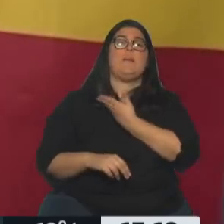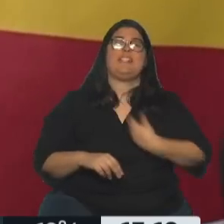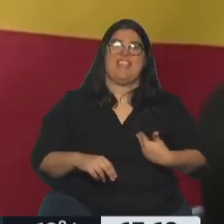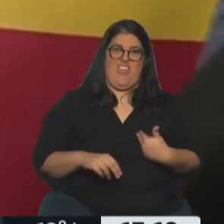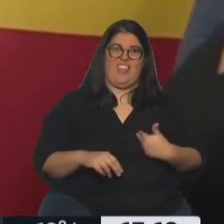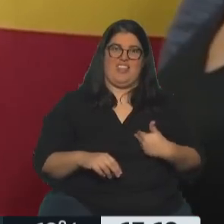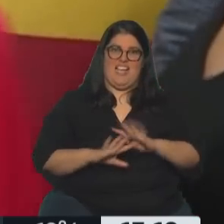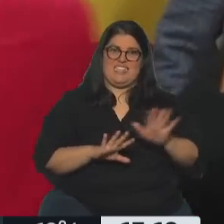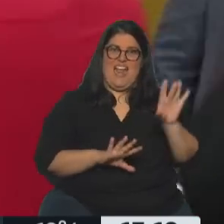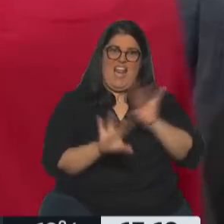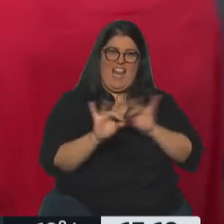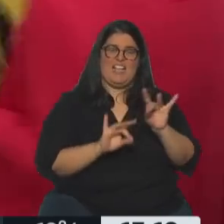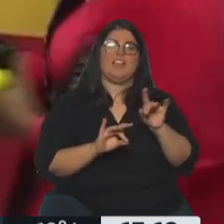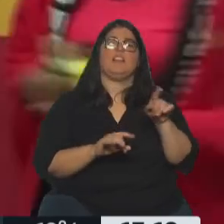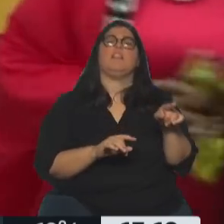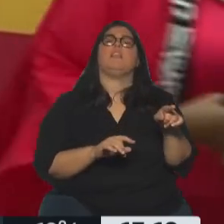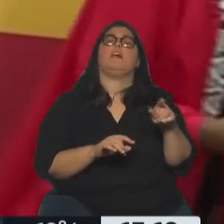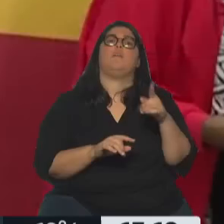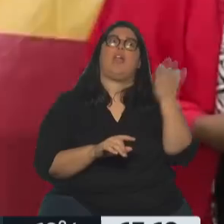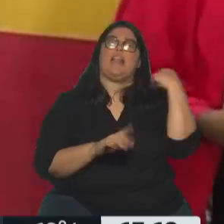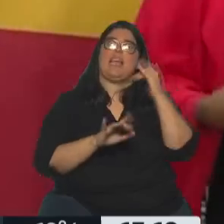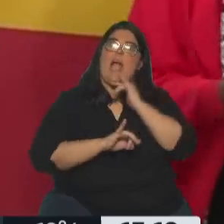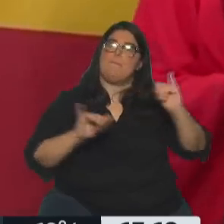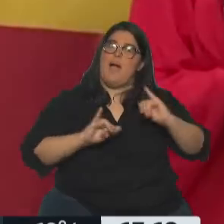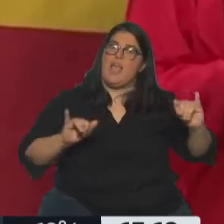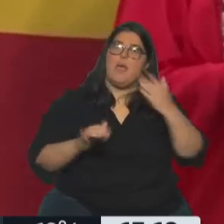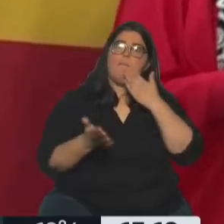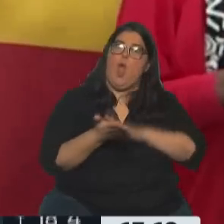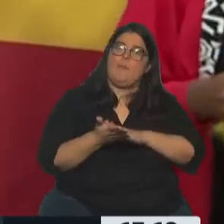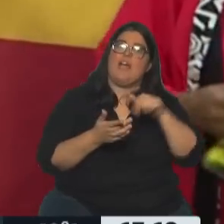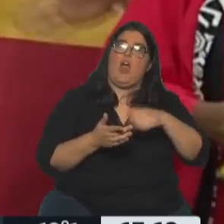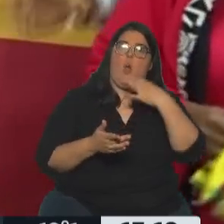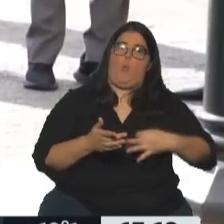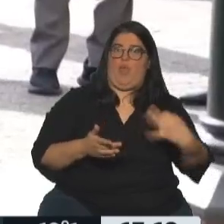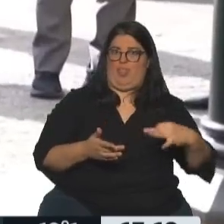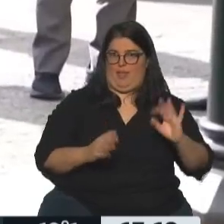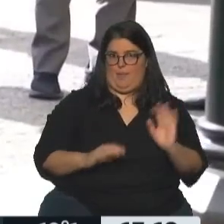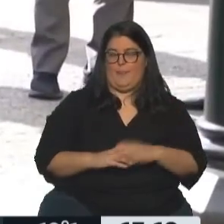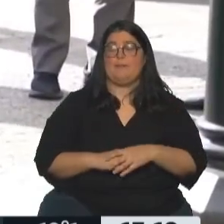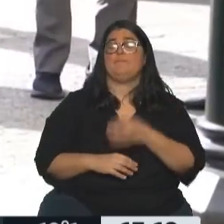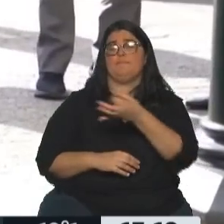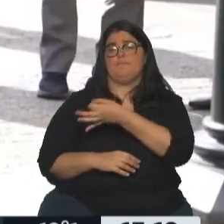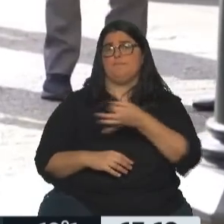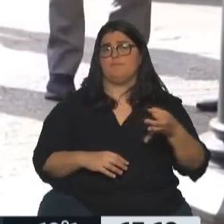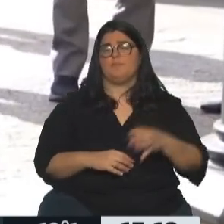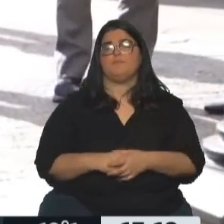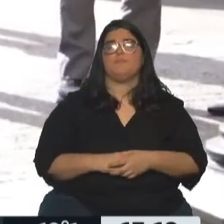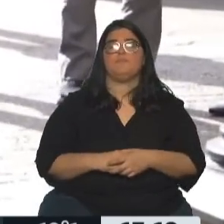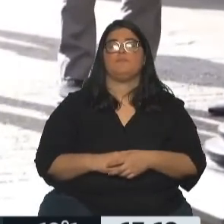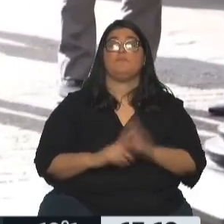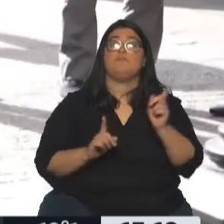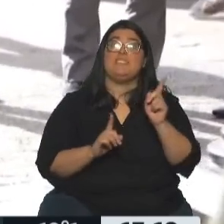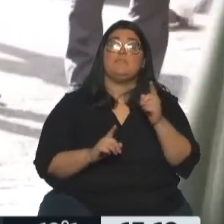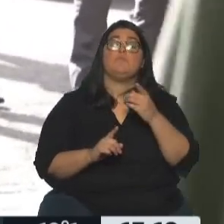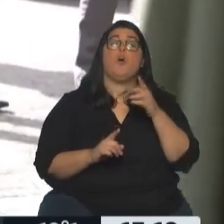algunas cuestiones que ha planteado en la campaña y ahora las tiene que poner en práctica, ¿eh? Sí, totalmente. Bueno, la propia Francia